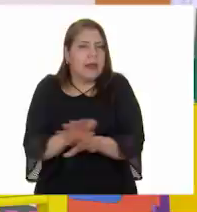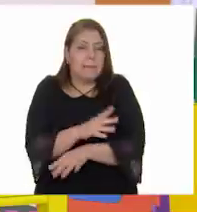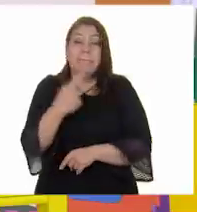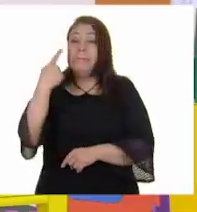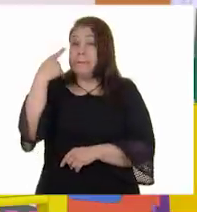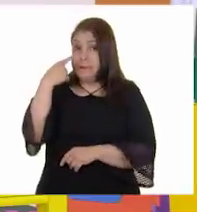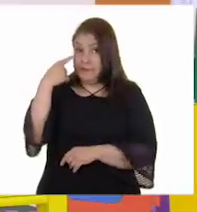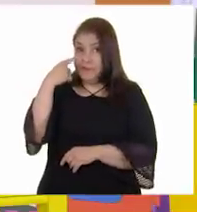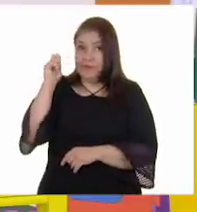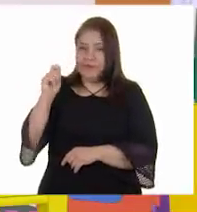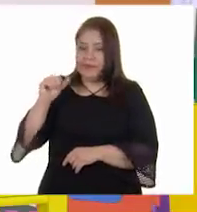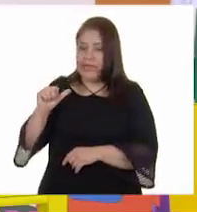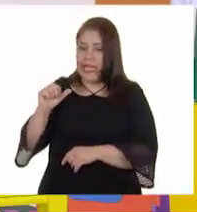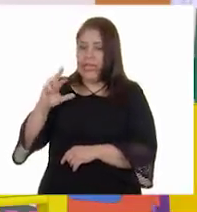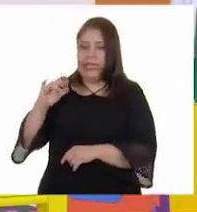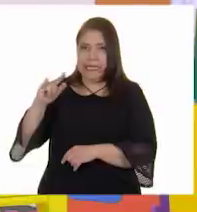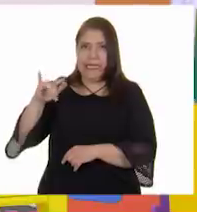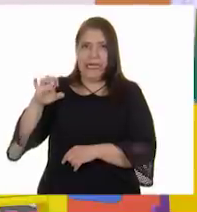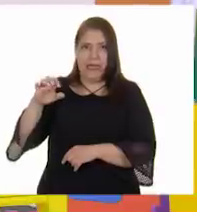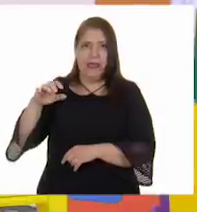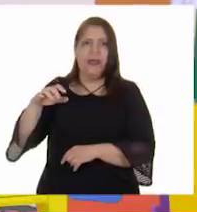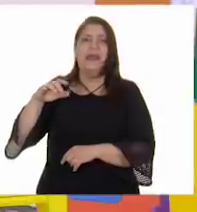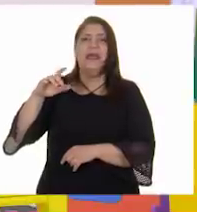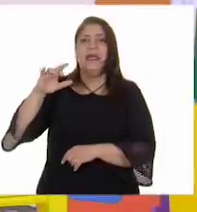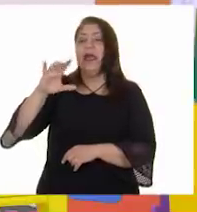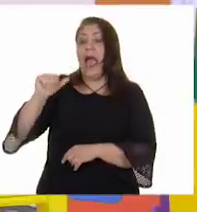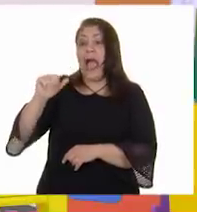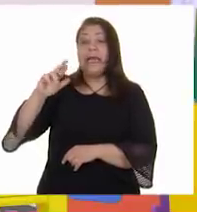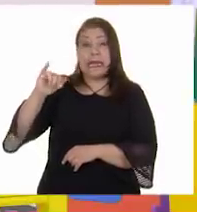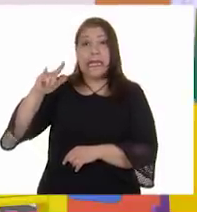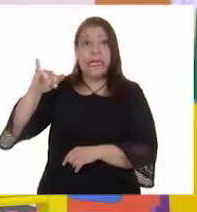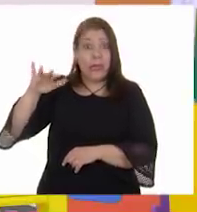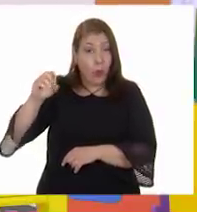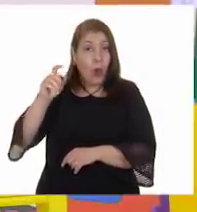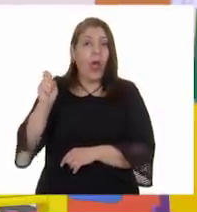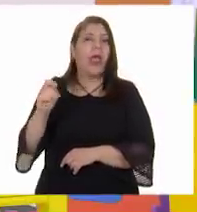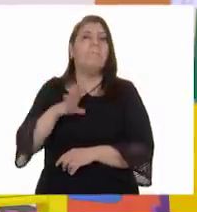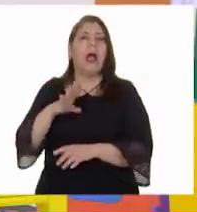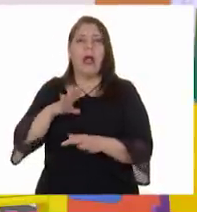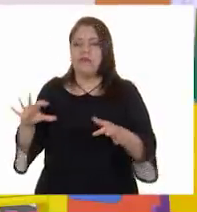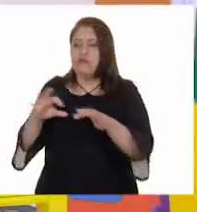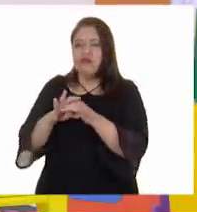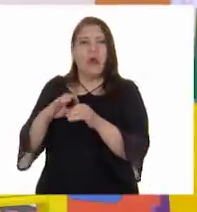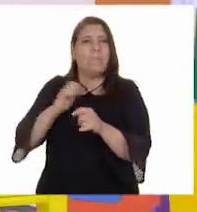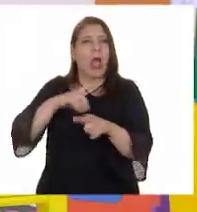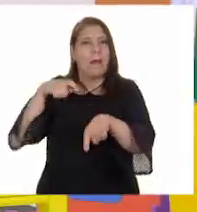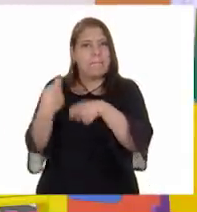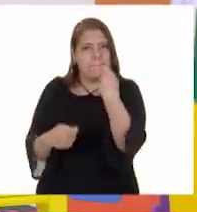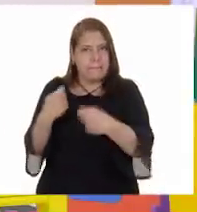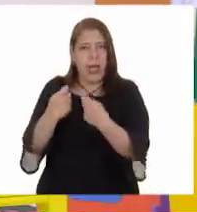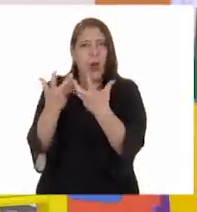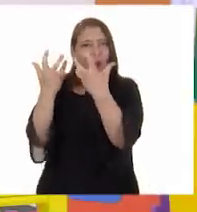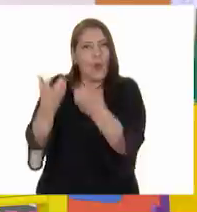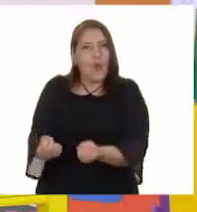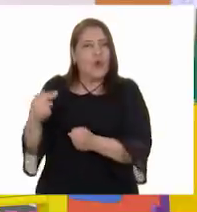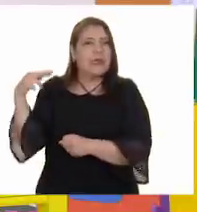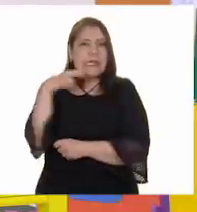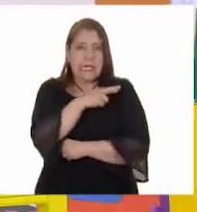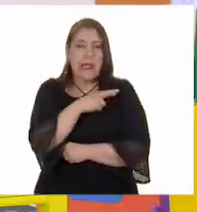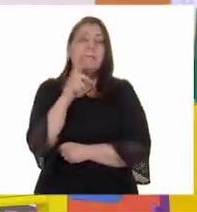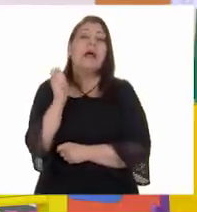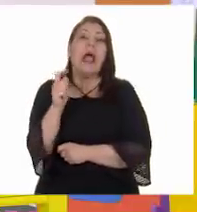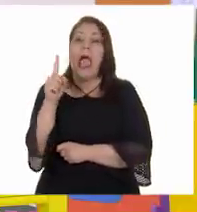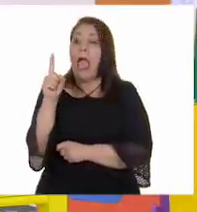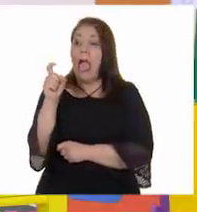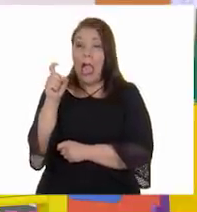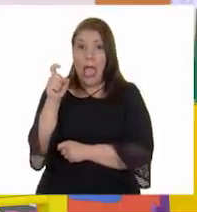acrílico está hecho a base de polímeros, que es básicamente un plástico que seca rapidísimo. Lo que hace el agua